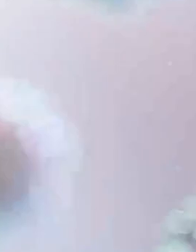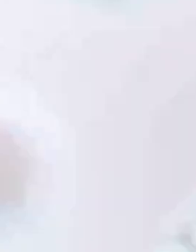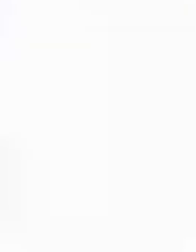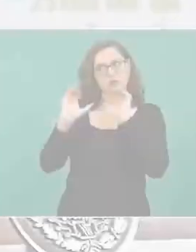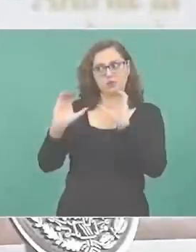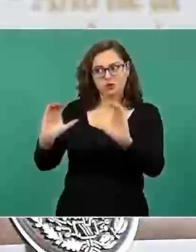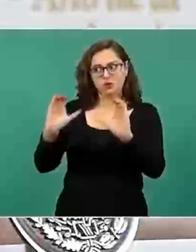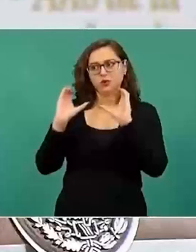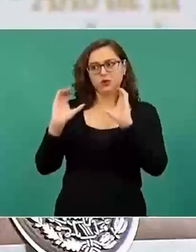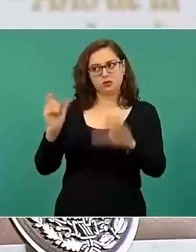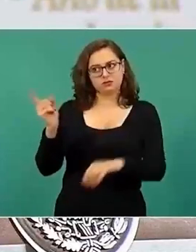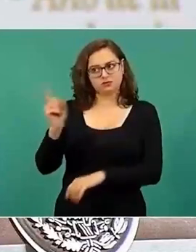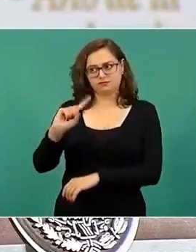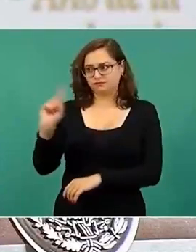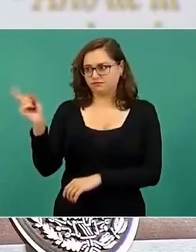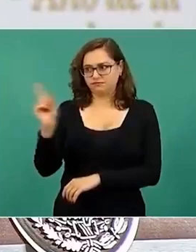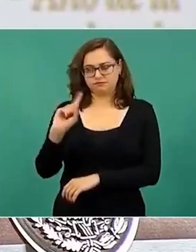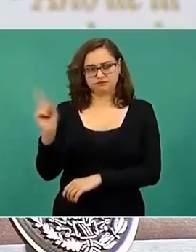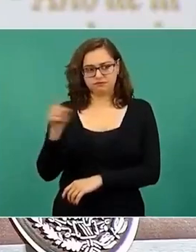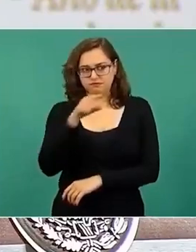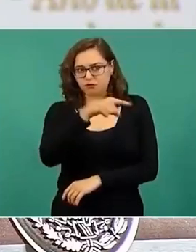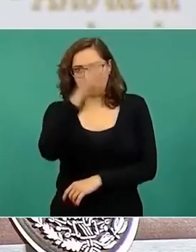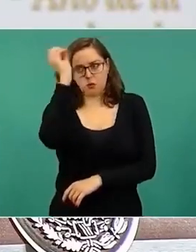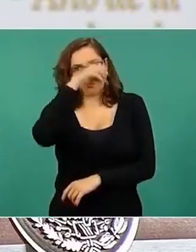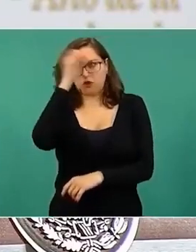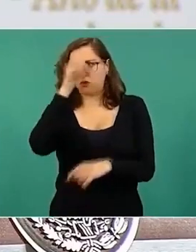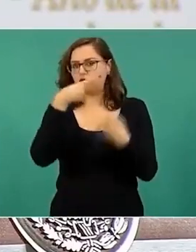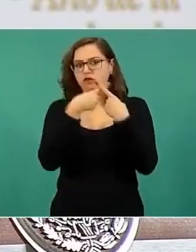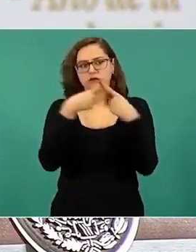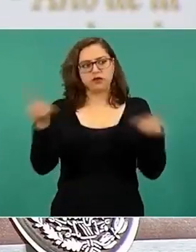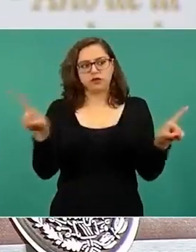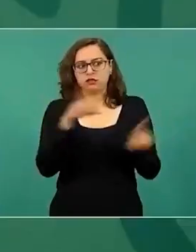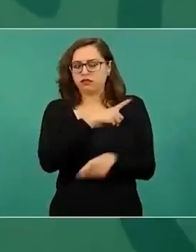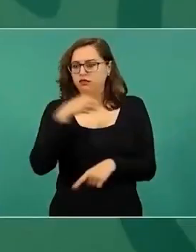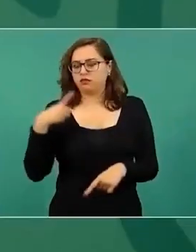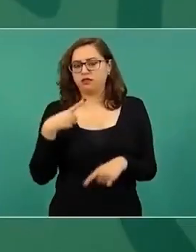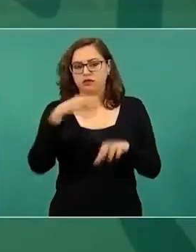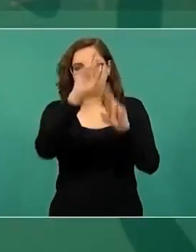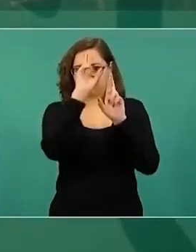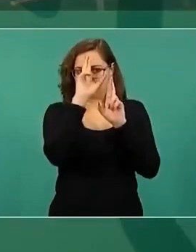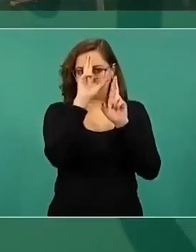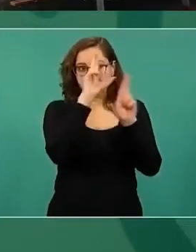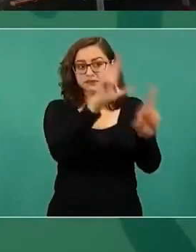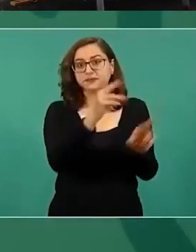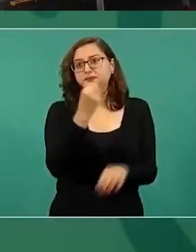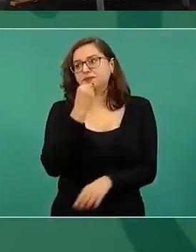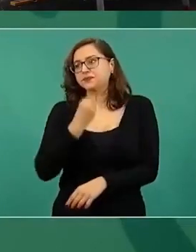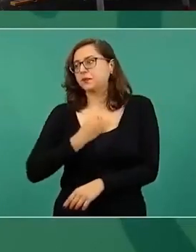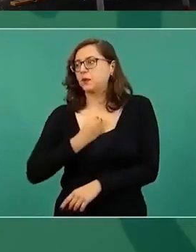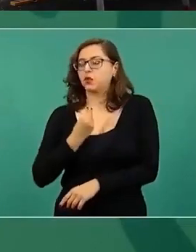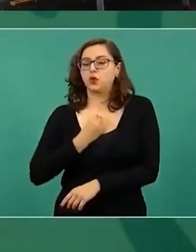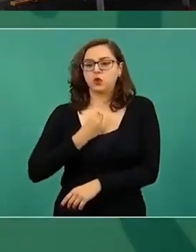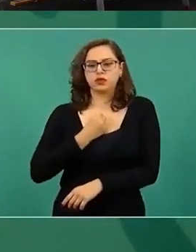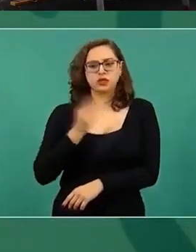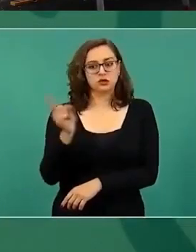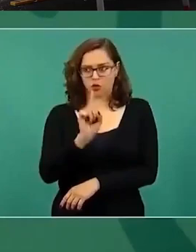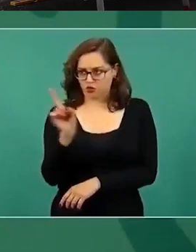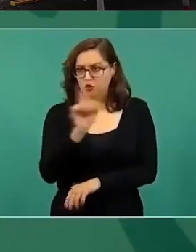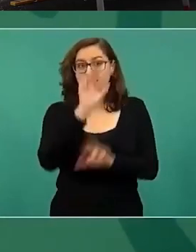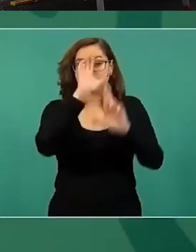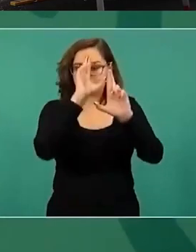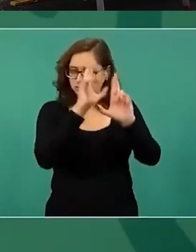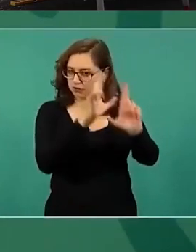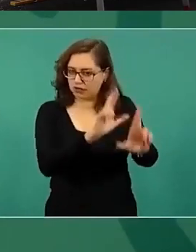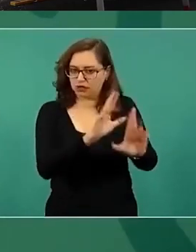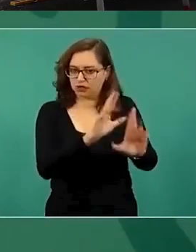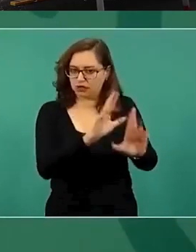personal. El presidente López Obrador rechazó que la reforma eléctrica impacte negativamente a las personas que instalaron